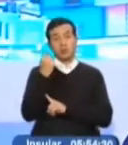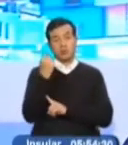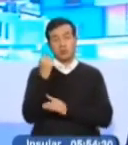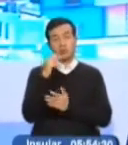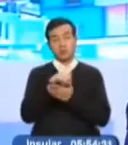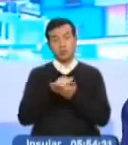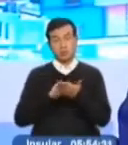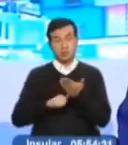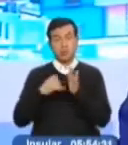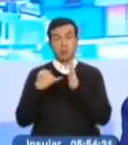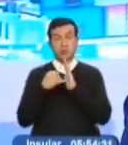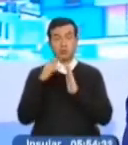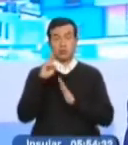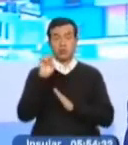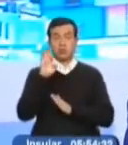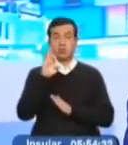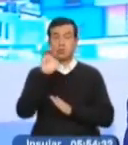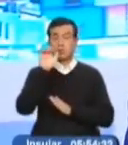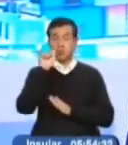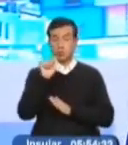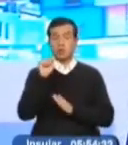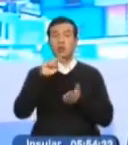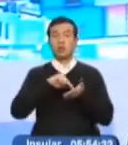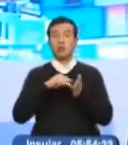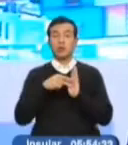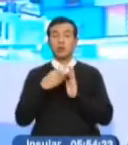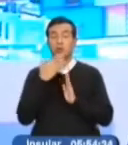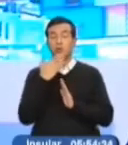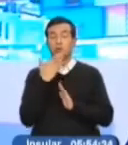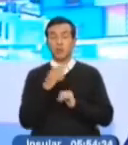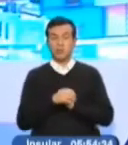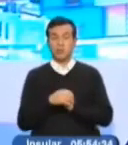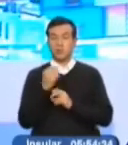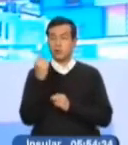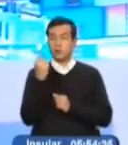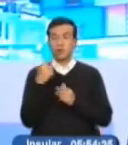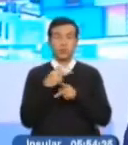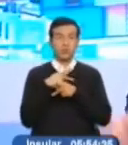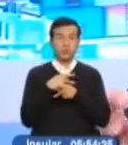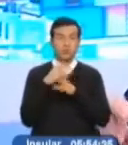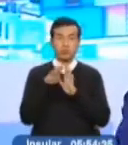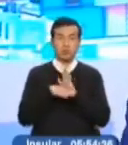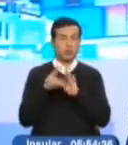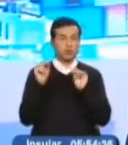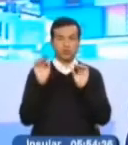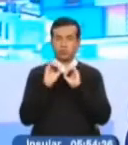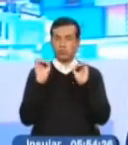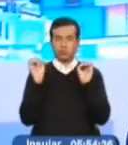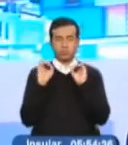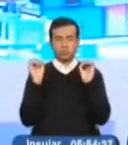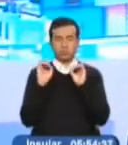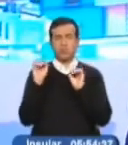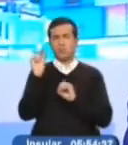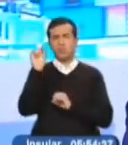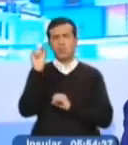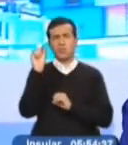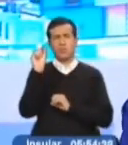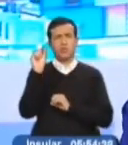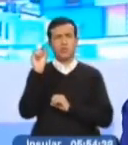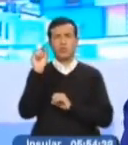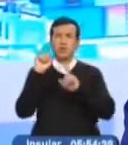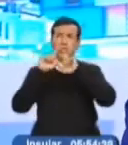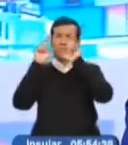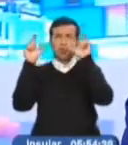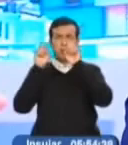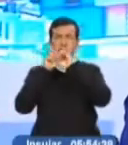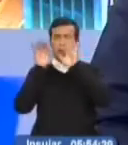deducible del impuesto a la renta, pero no va a encarecer los costos de producción porque su peso es mínimo dentro de la